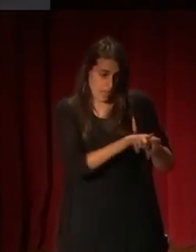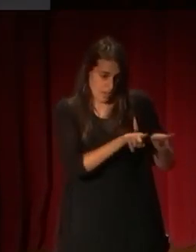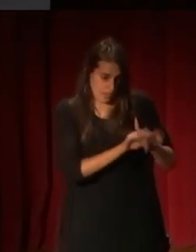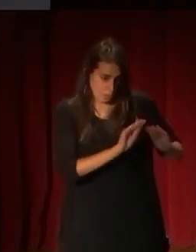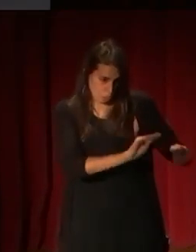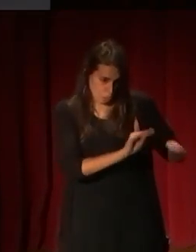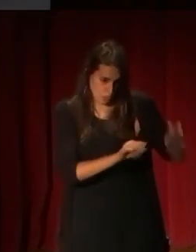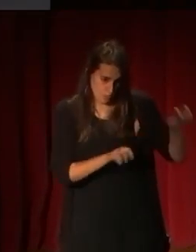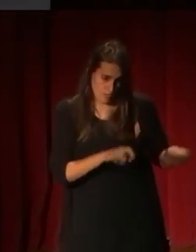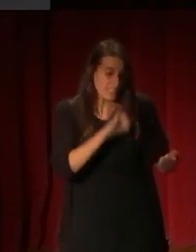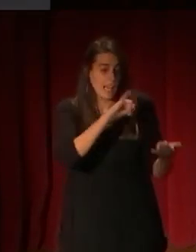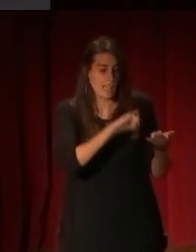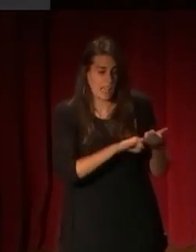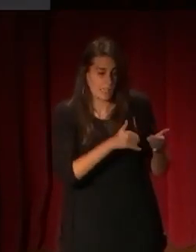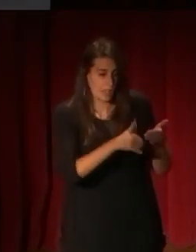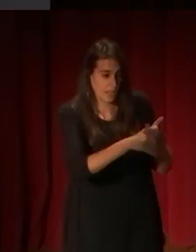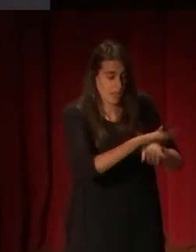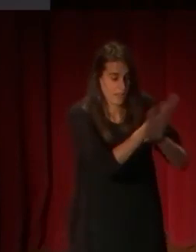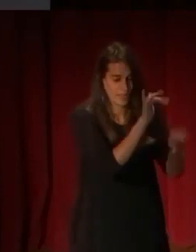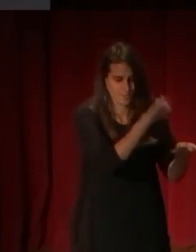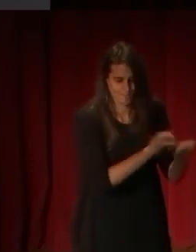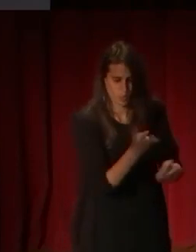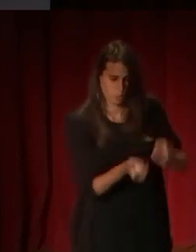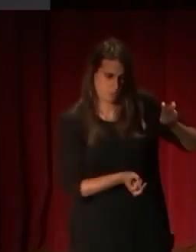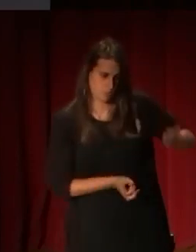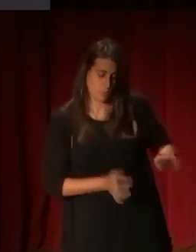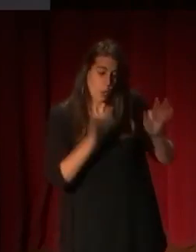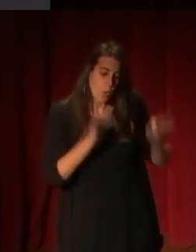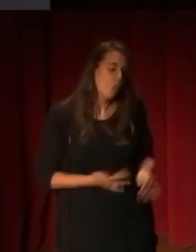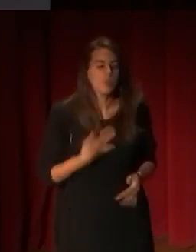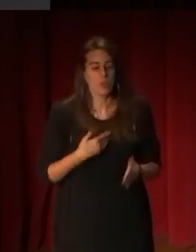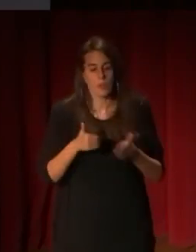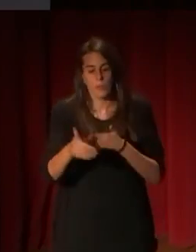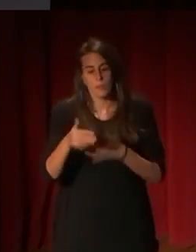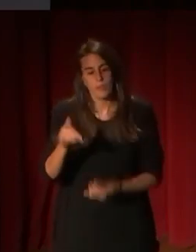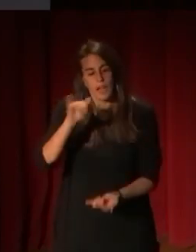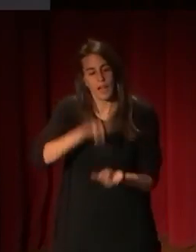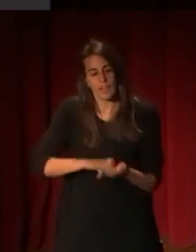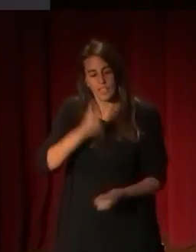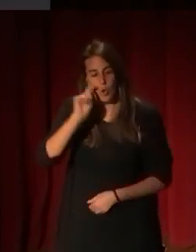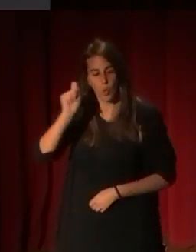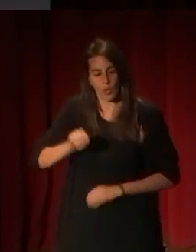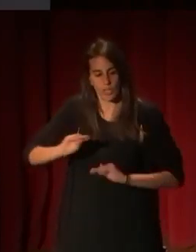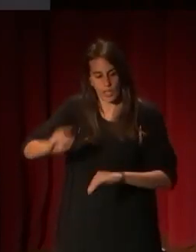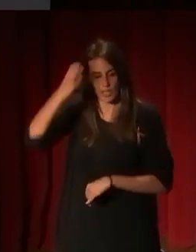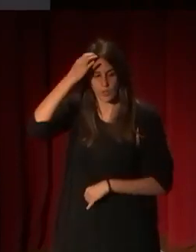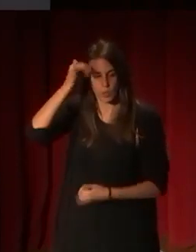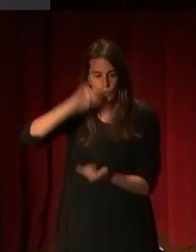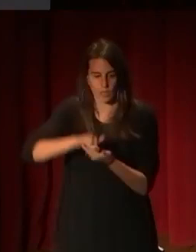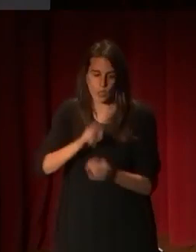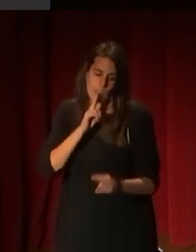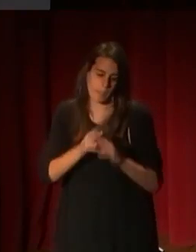rey la que no se había casado con el príncipe de gales que entonces estaba prometida con el rey de hungría y la denominaba también reina